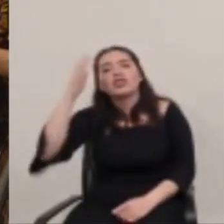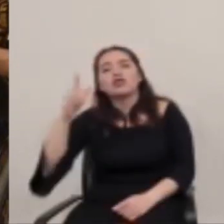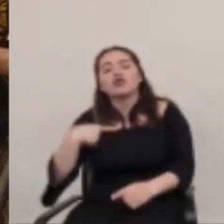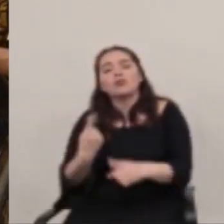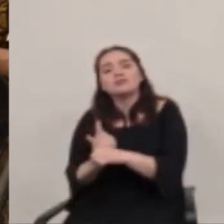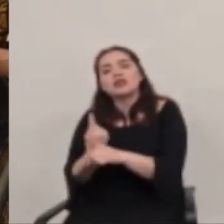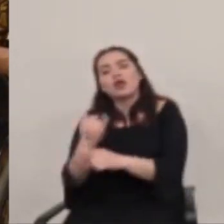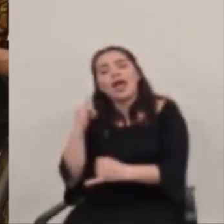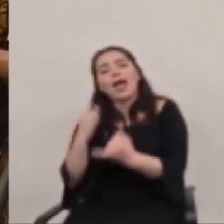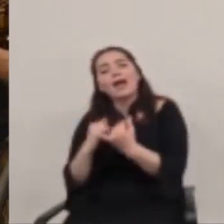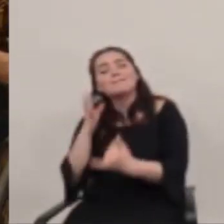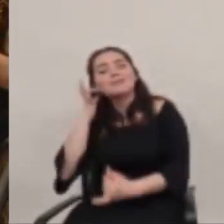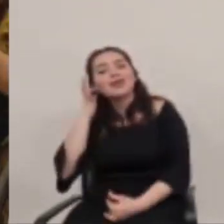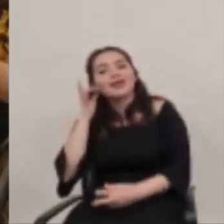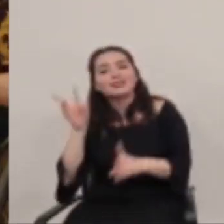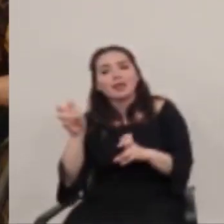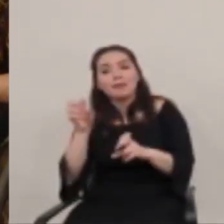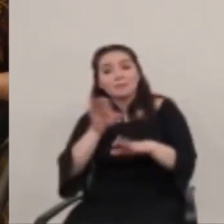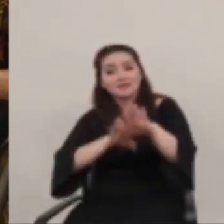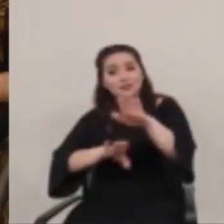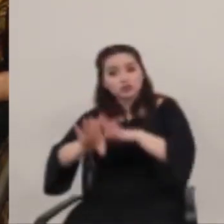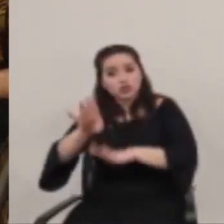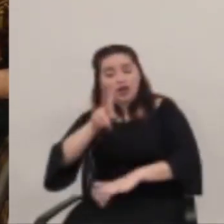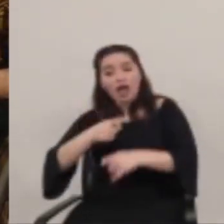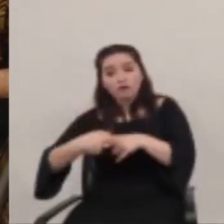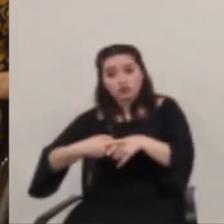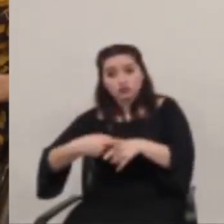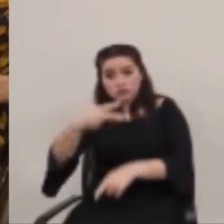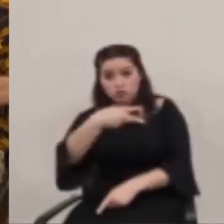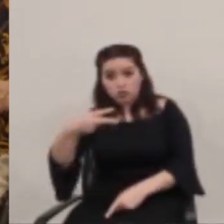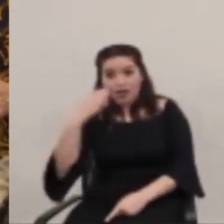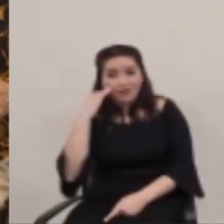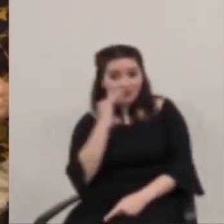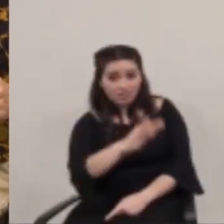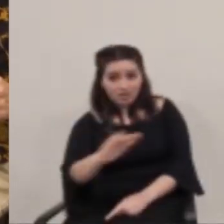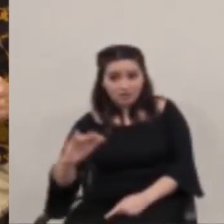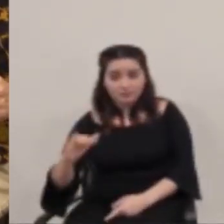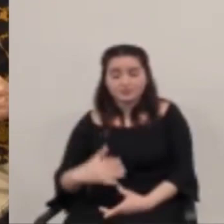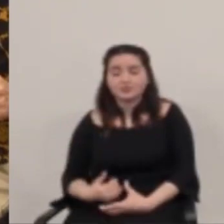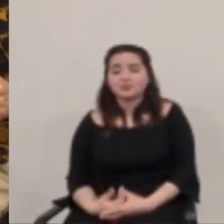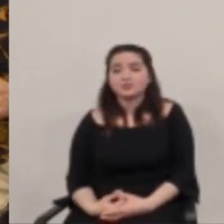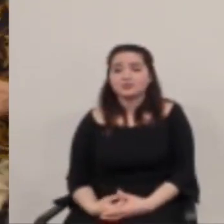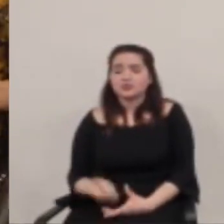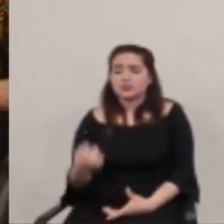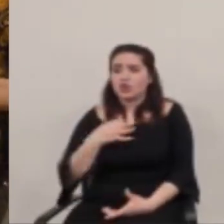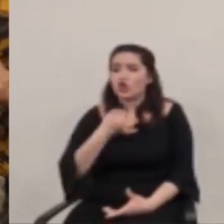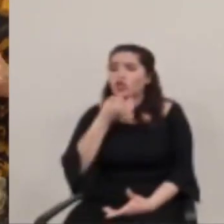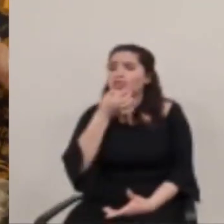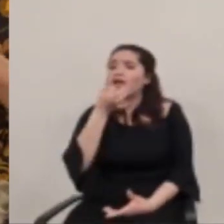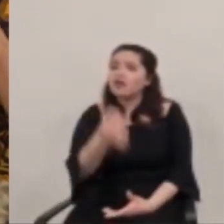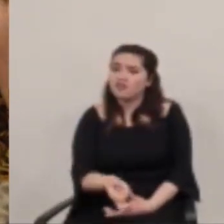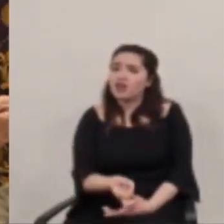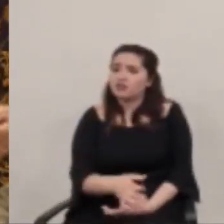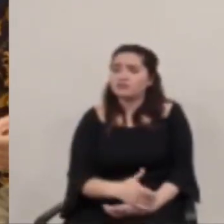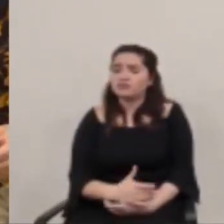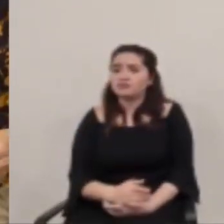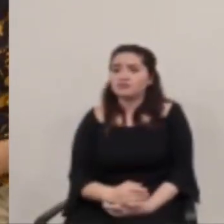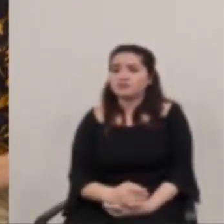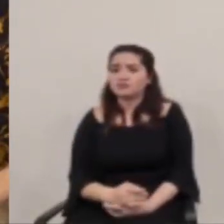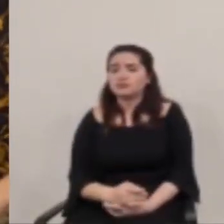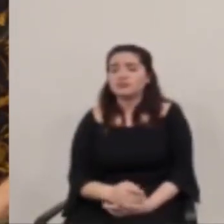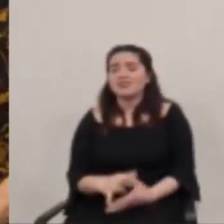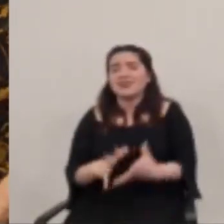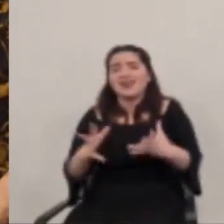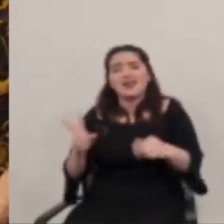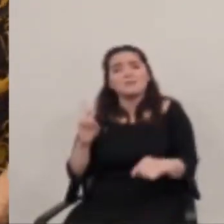amiga acerca de prevención de abuso sexual infantil y ella me contaba que una gran docente de